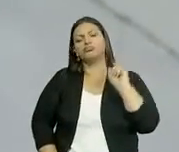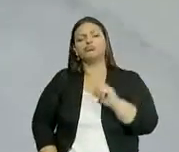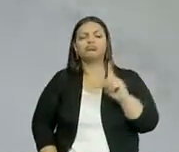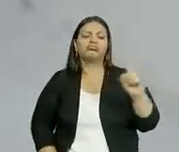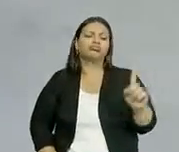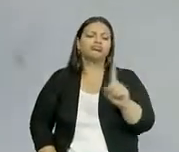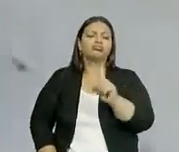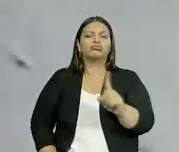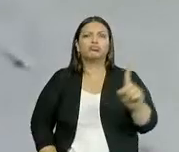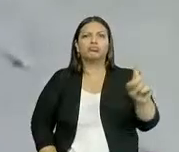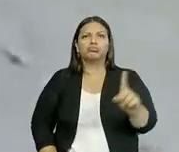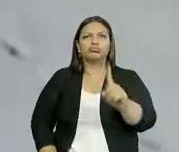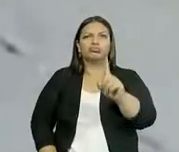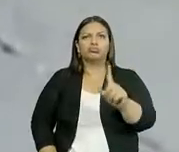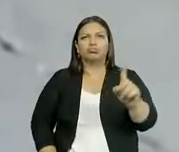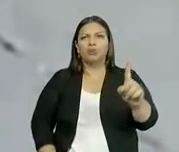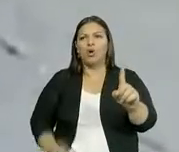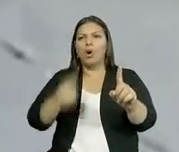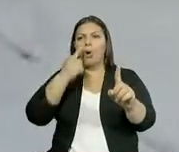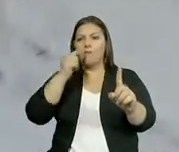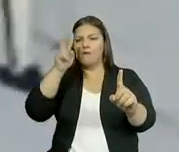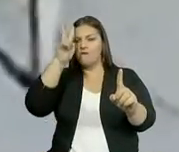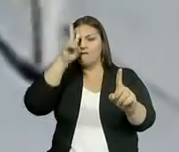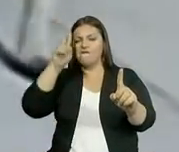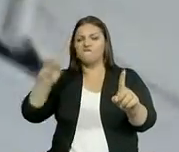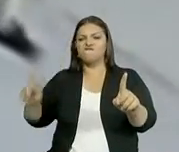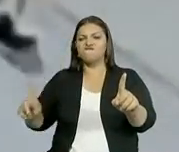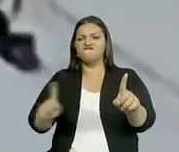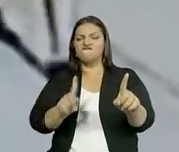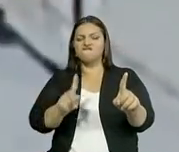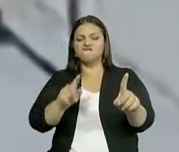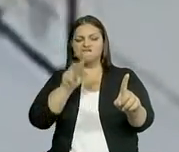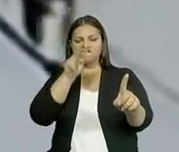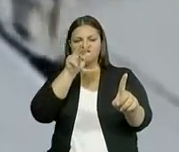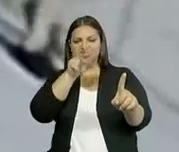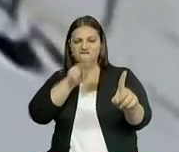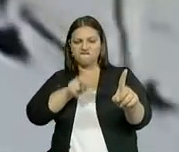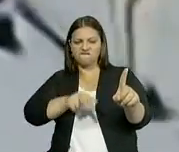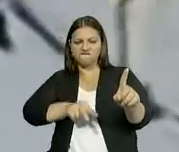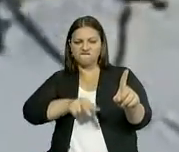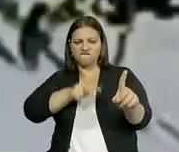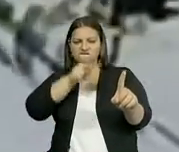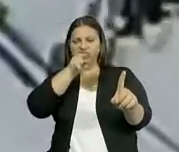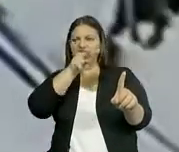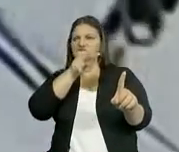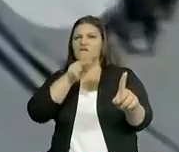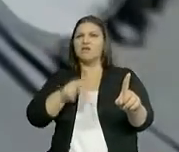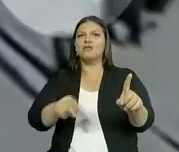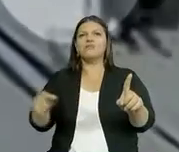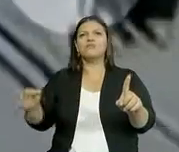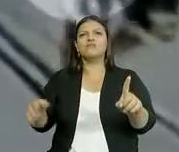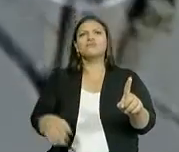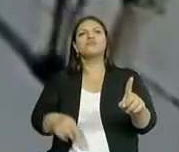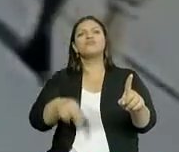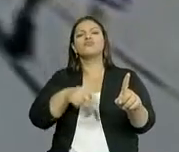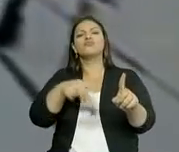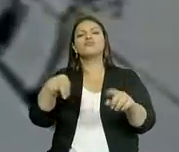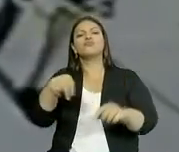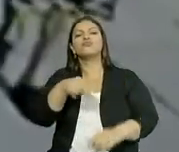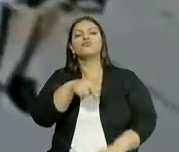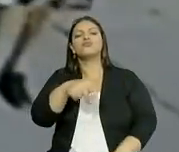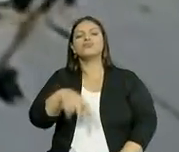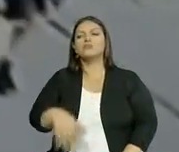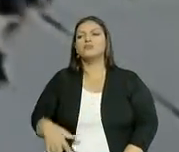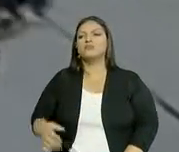ella también avanza un desconocido quien empieza a analizar la zona. En su mano derecha se aprecia algo similar a